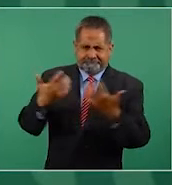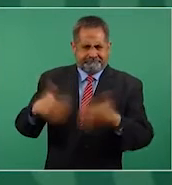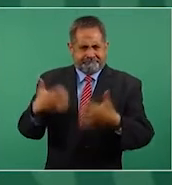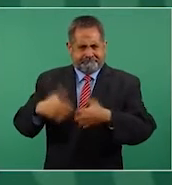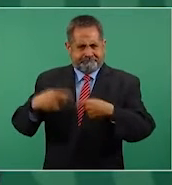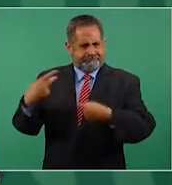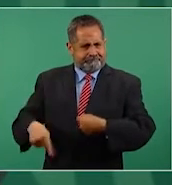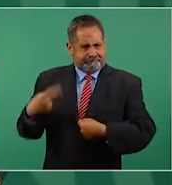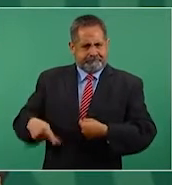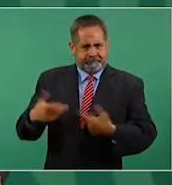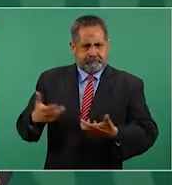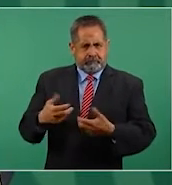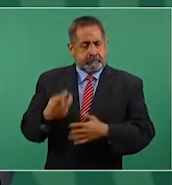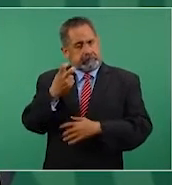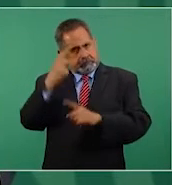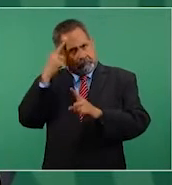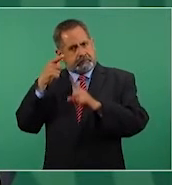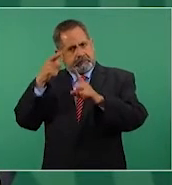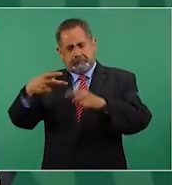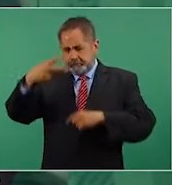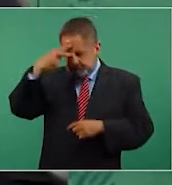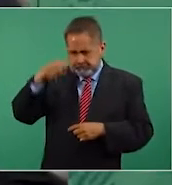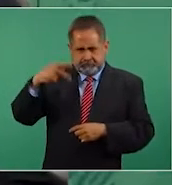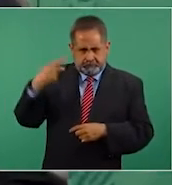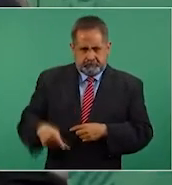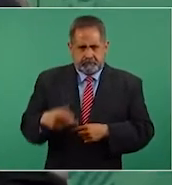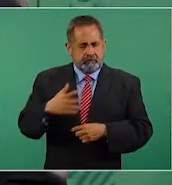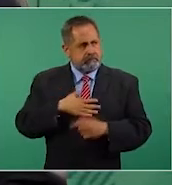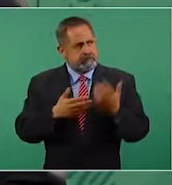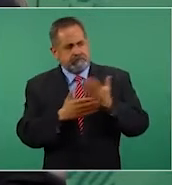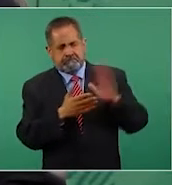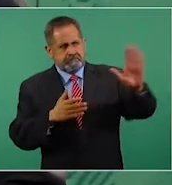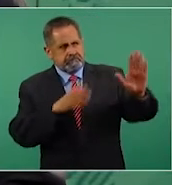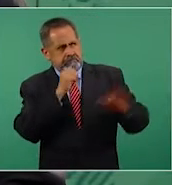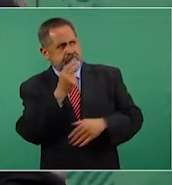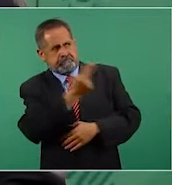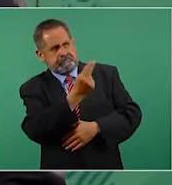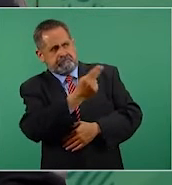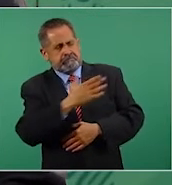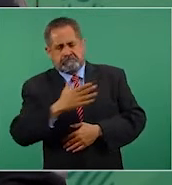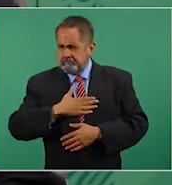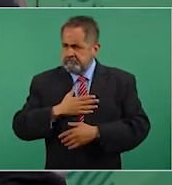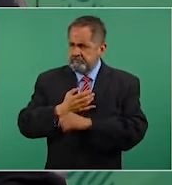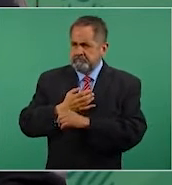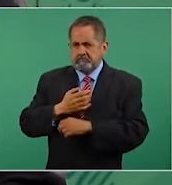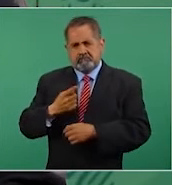que es lo que tenemos que buscar siempre, nuestra independencia,